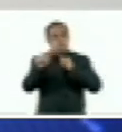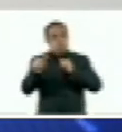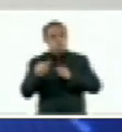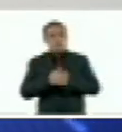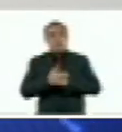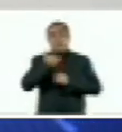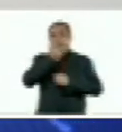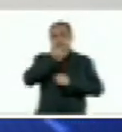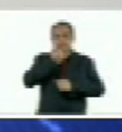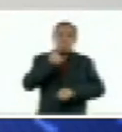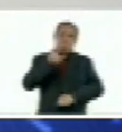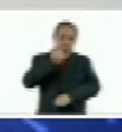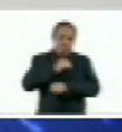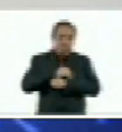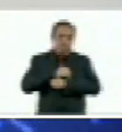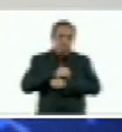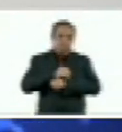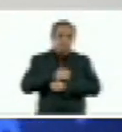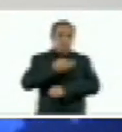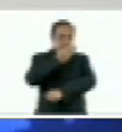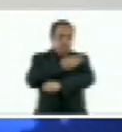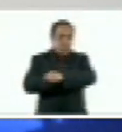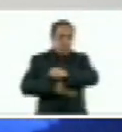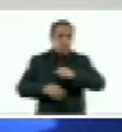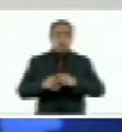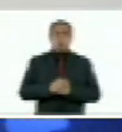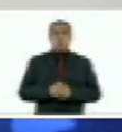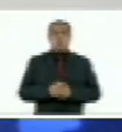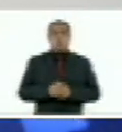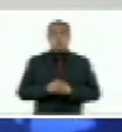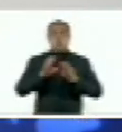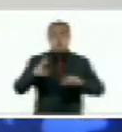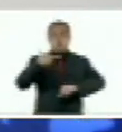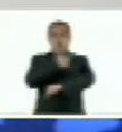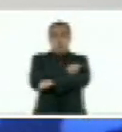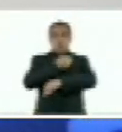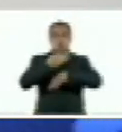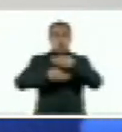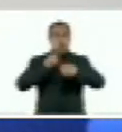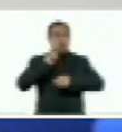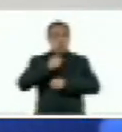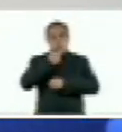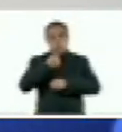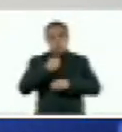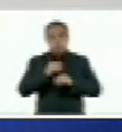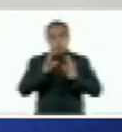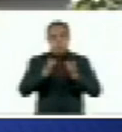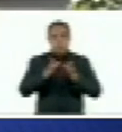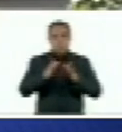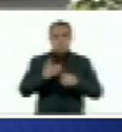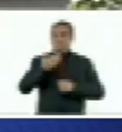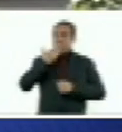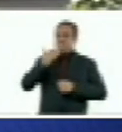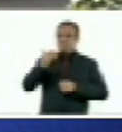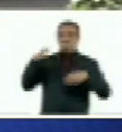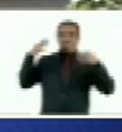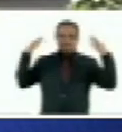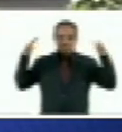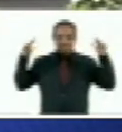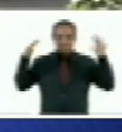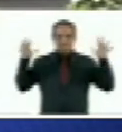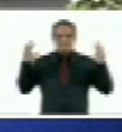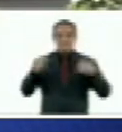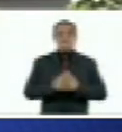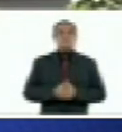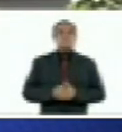y gastos de operación excesivos Que pues a mí por lo mal pensado no se me quita y yo sí pienso que